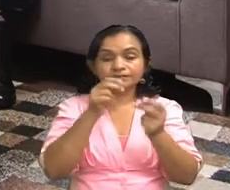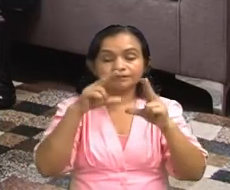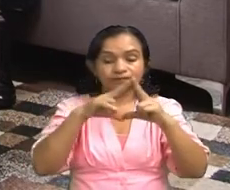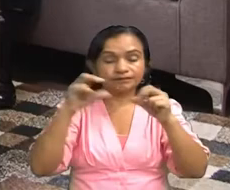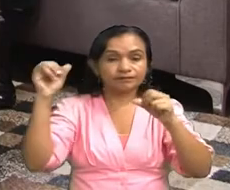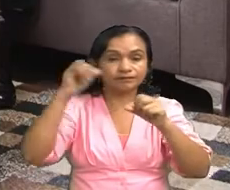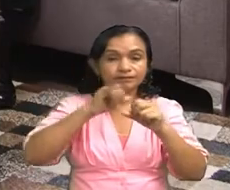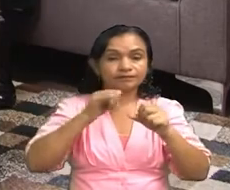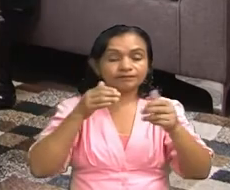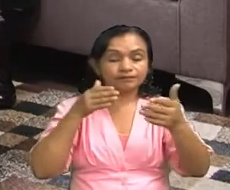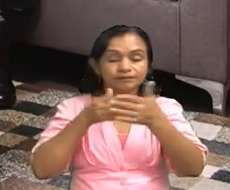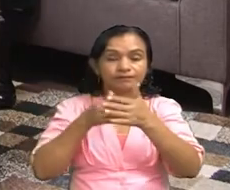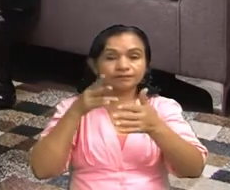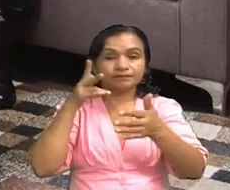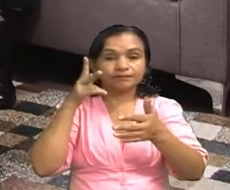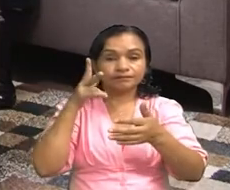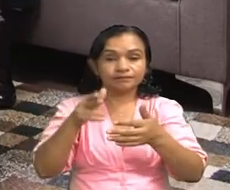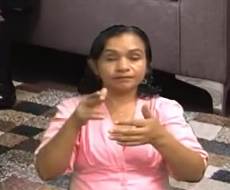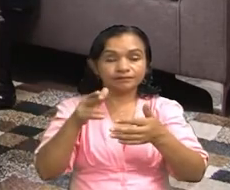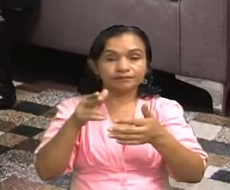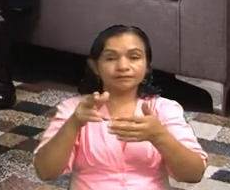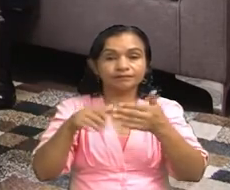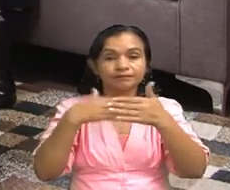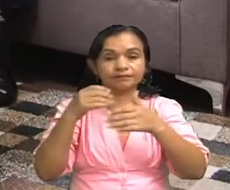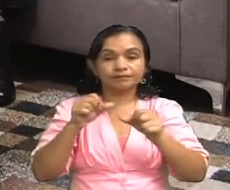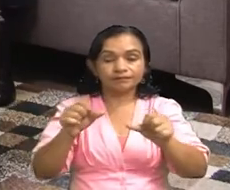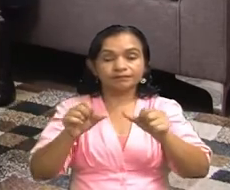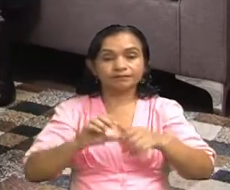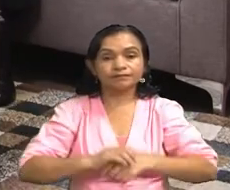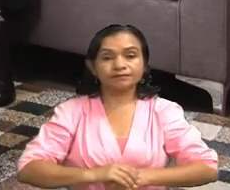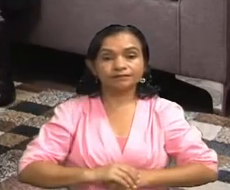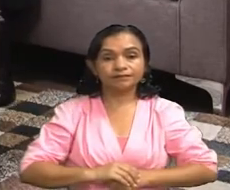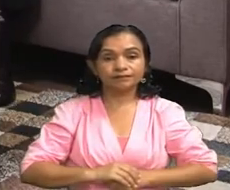Nicaragua. Tenemos que hacer una breve pausa, pero ya volvemos.